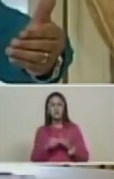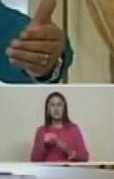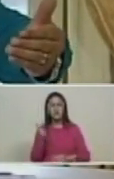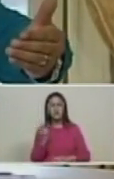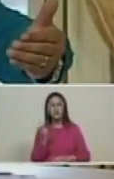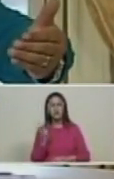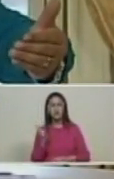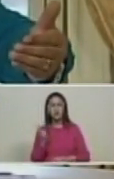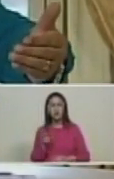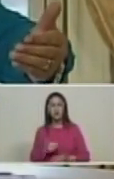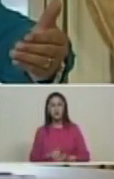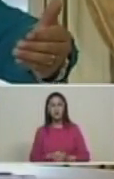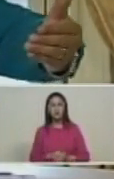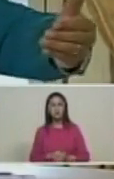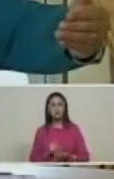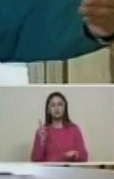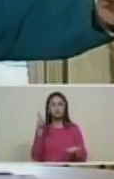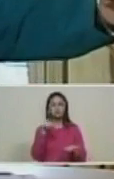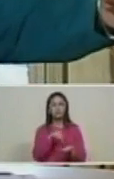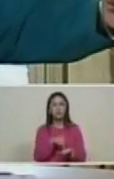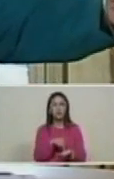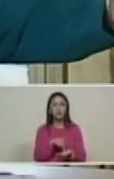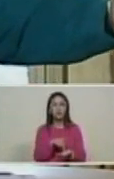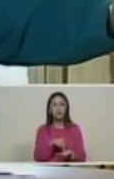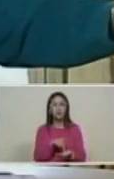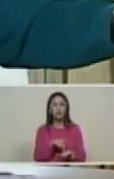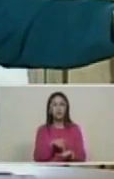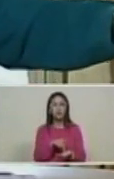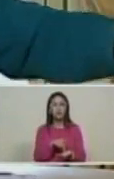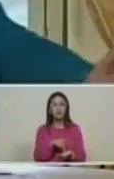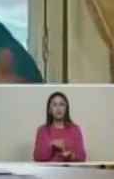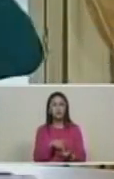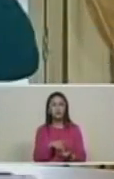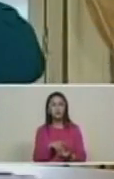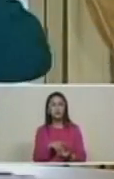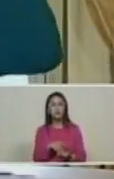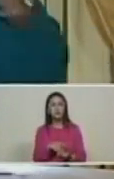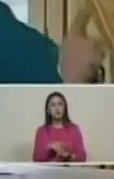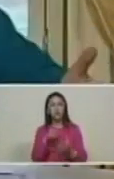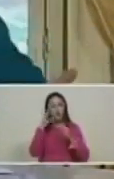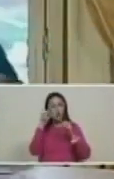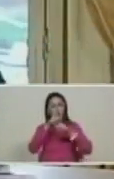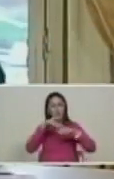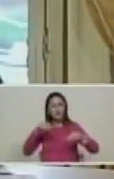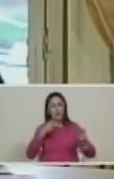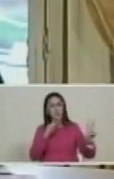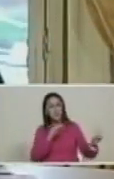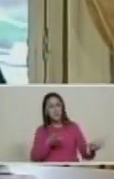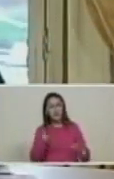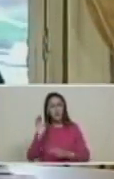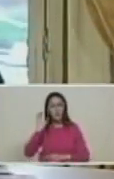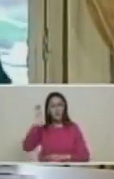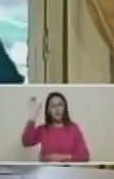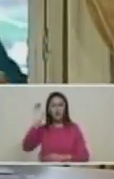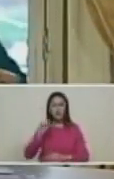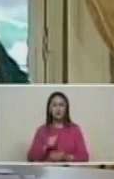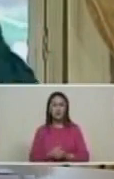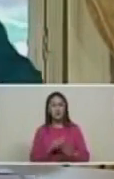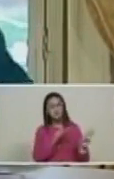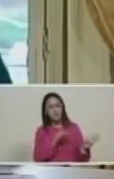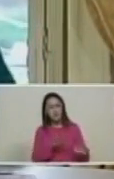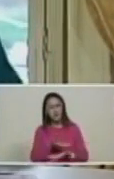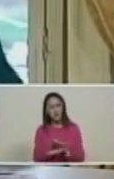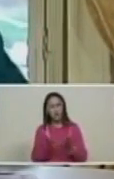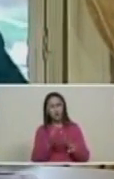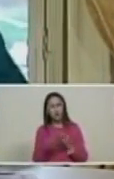y venezolanas que han regresado a la patria, mi abrazo, y digo a Dios que los bendiga, bienvenidos a su patria y bienvenidos todos aquellos